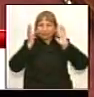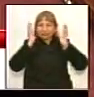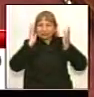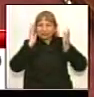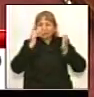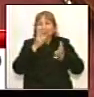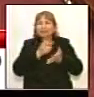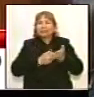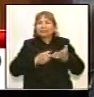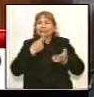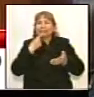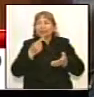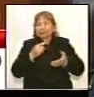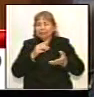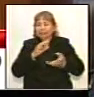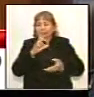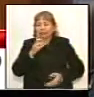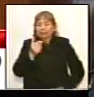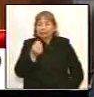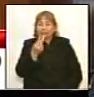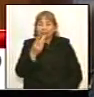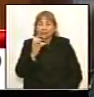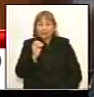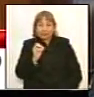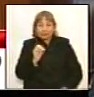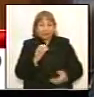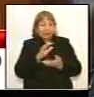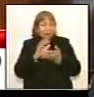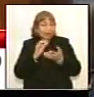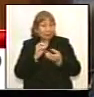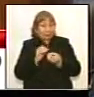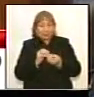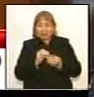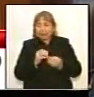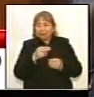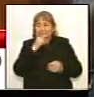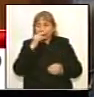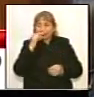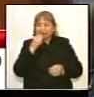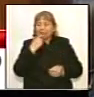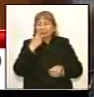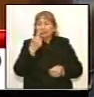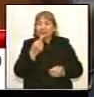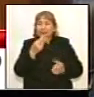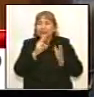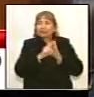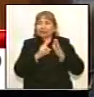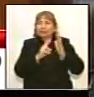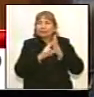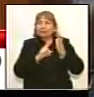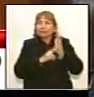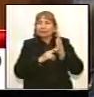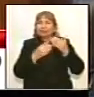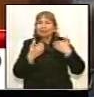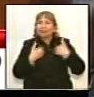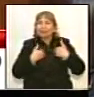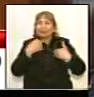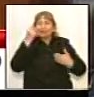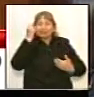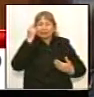lavado de activos. Un lavado de activos, señor presidente, tiene ciertos requisitos y quieren